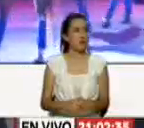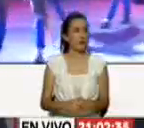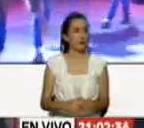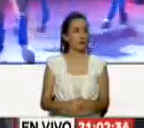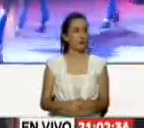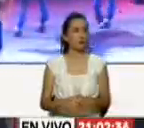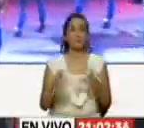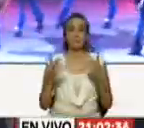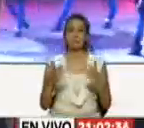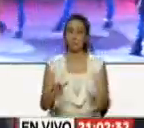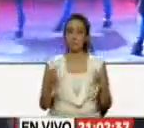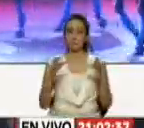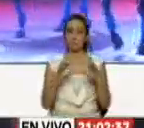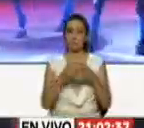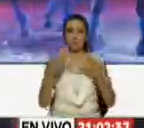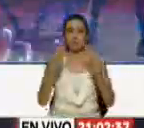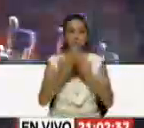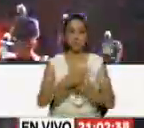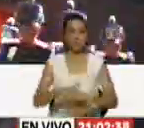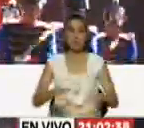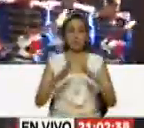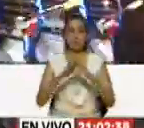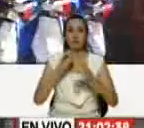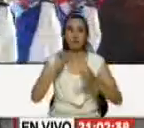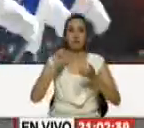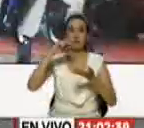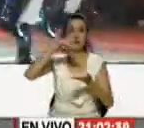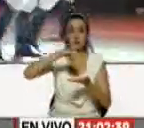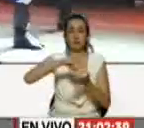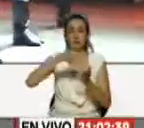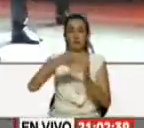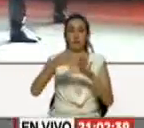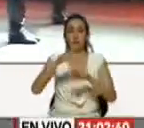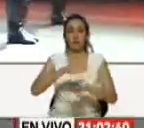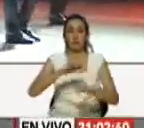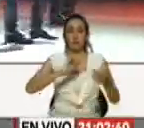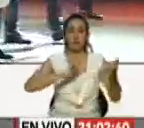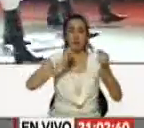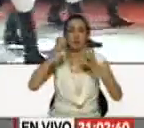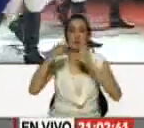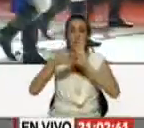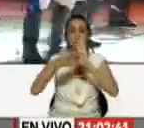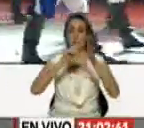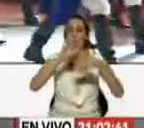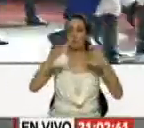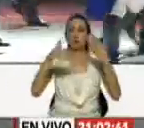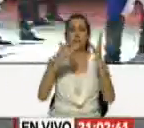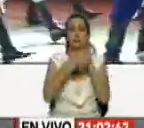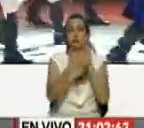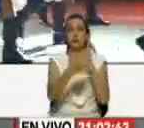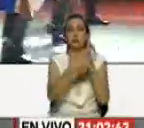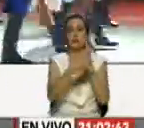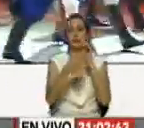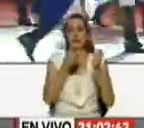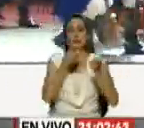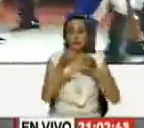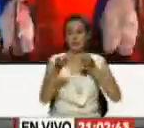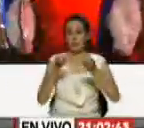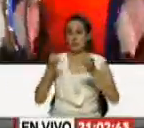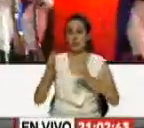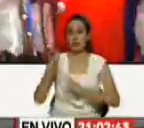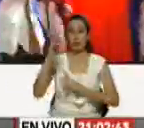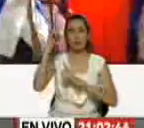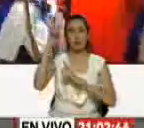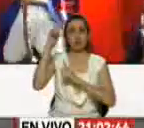Y se concluyó con una presentación de gimnasia militar. Los uniformados demostraron sus habilidades en el manejo del fusil.